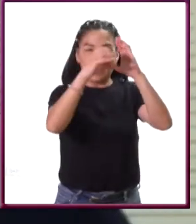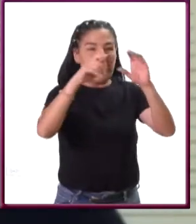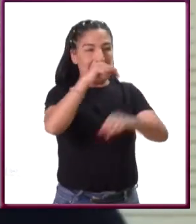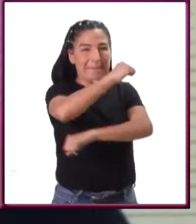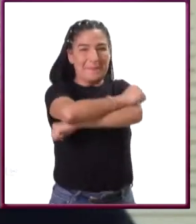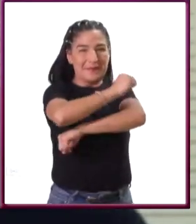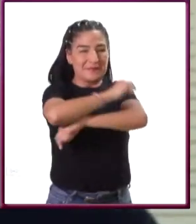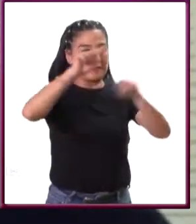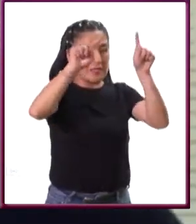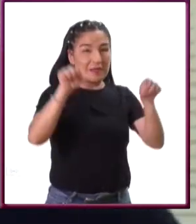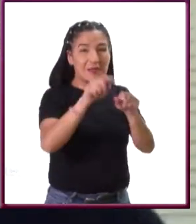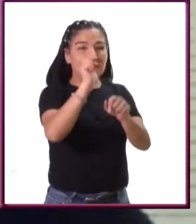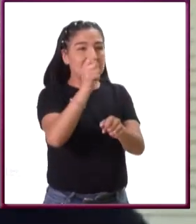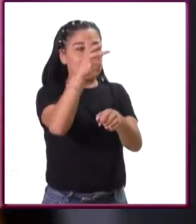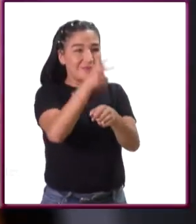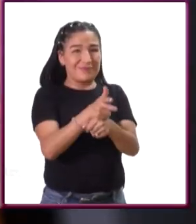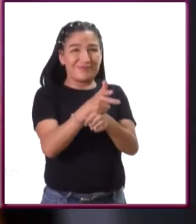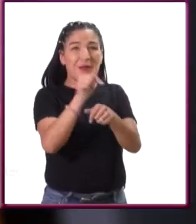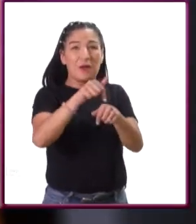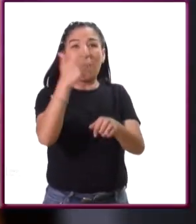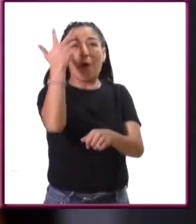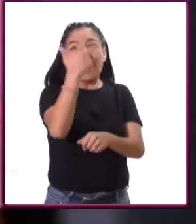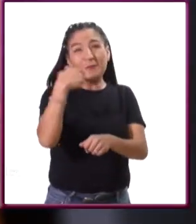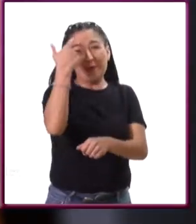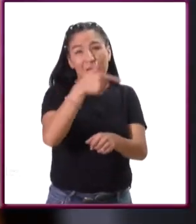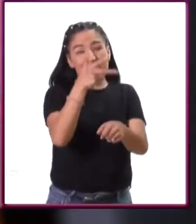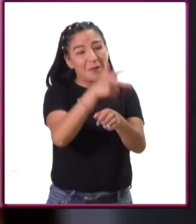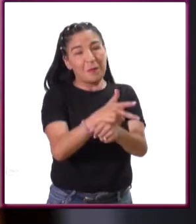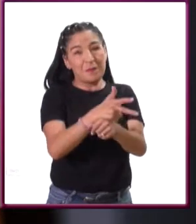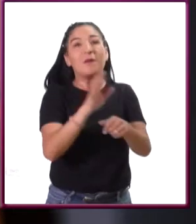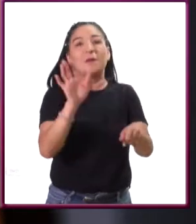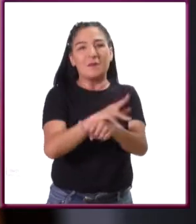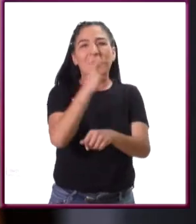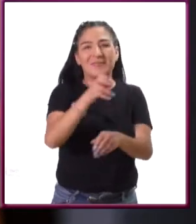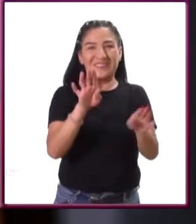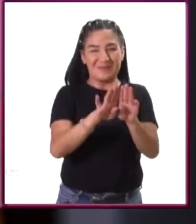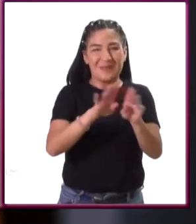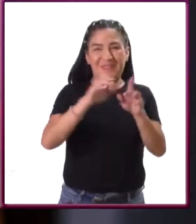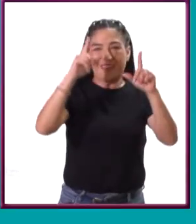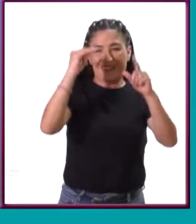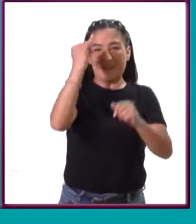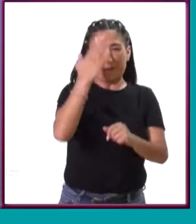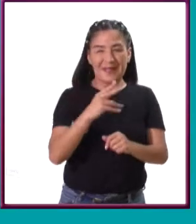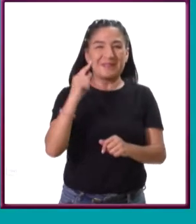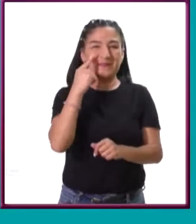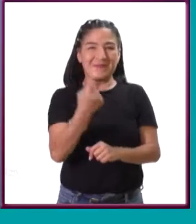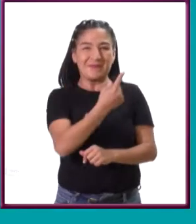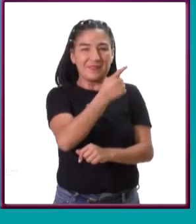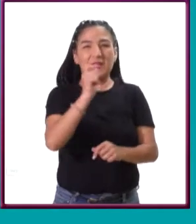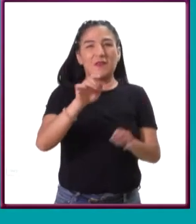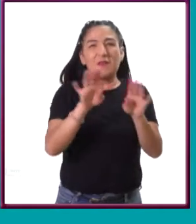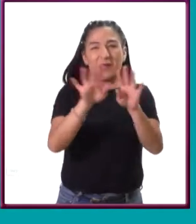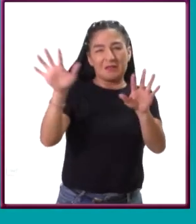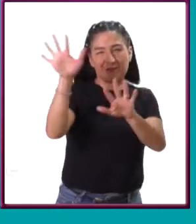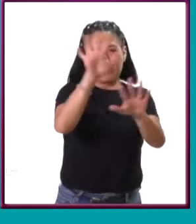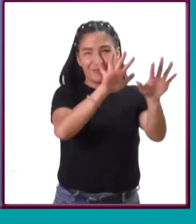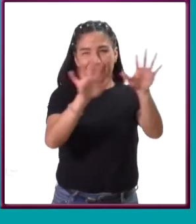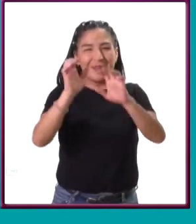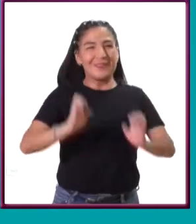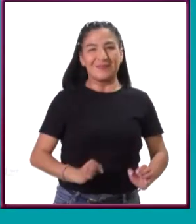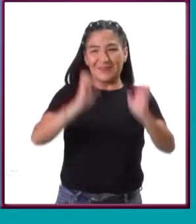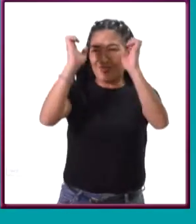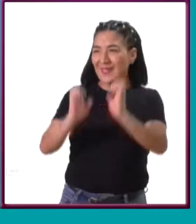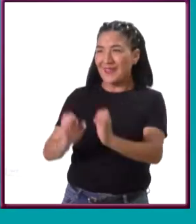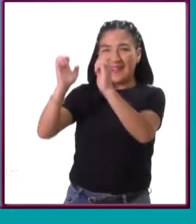y la dejó 8 horas posando, o sea, por eso lo que se alcanza a distinguir en esta imagen, pues son unos edificios borrosos, como unos techos de